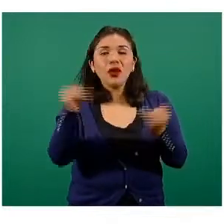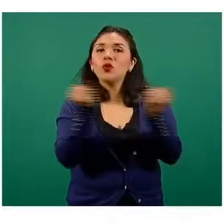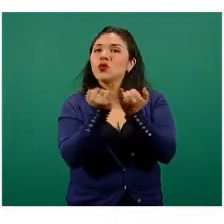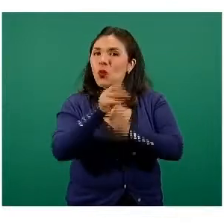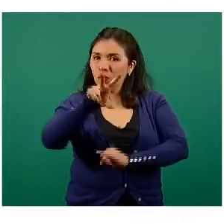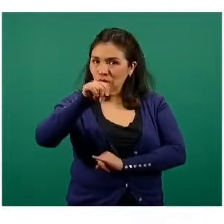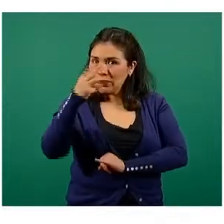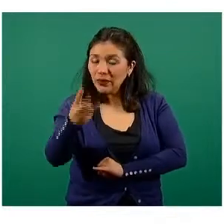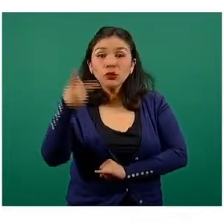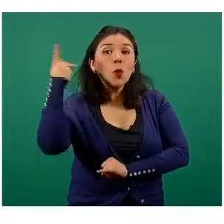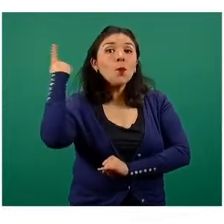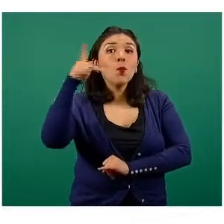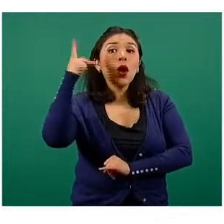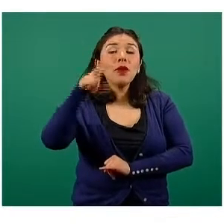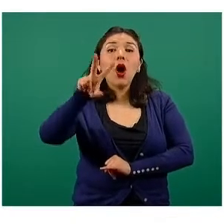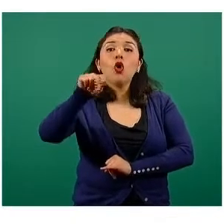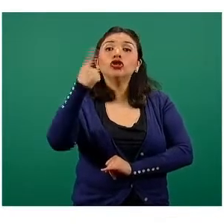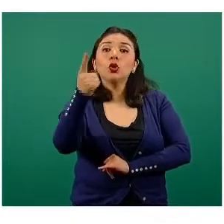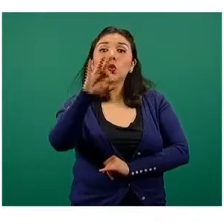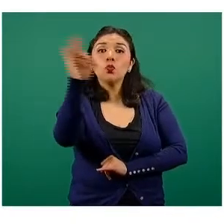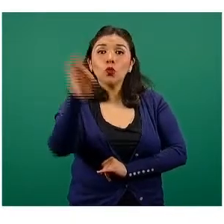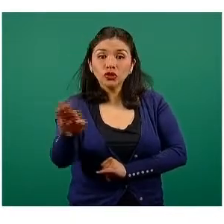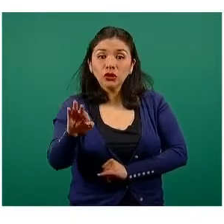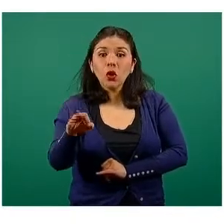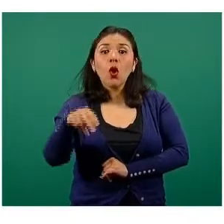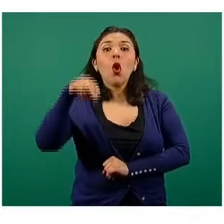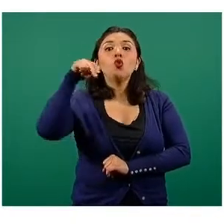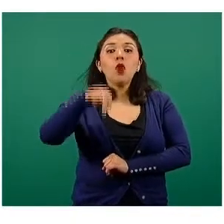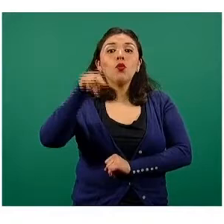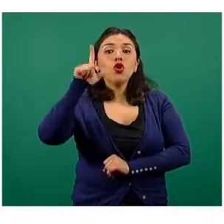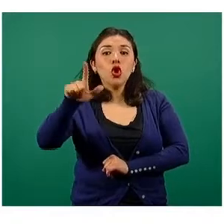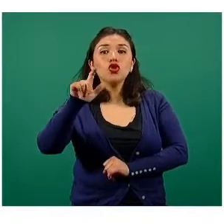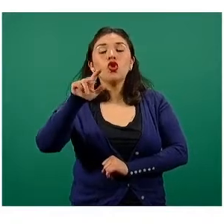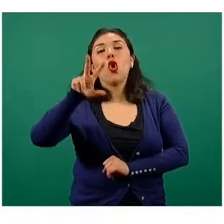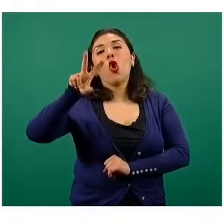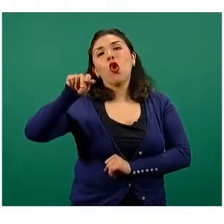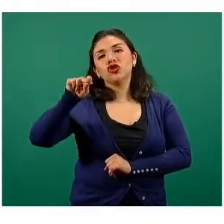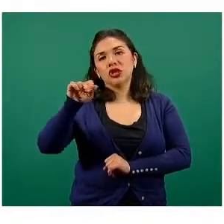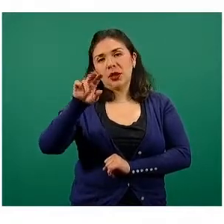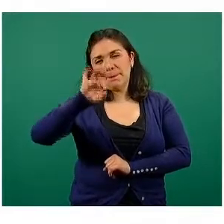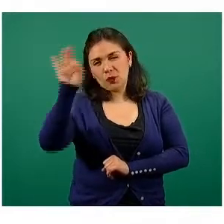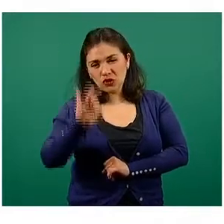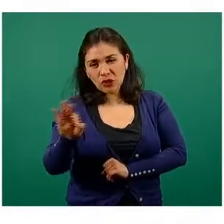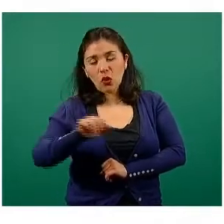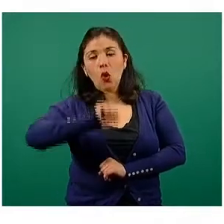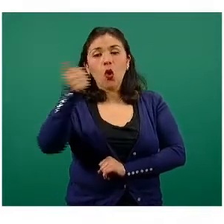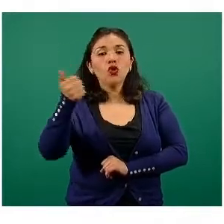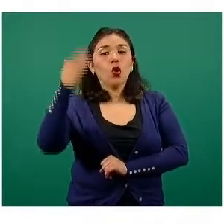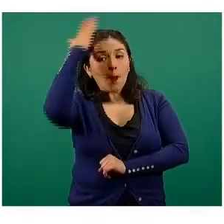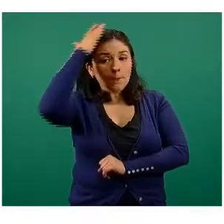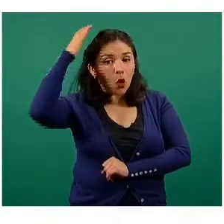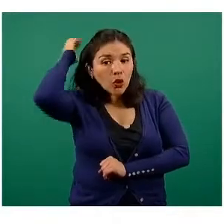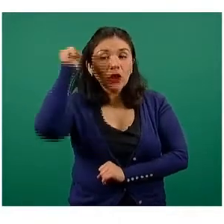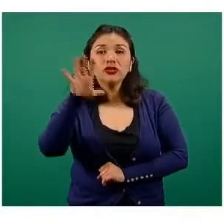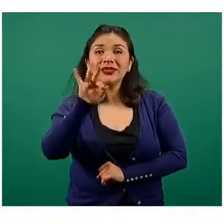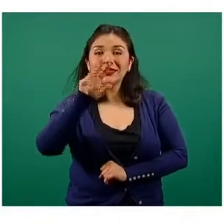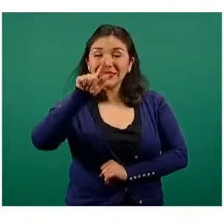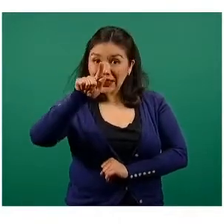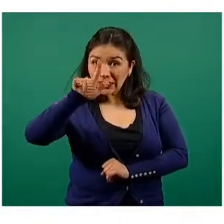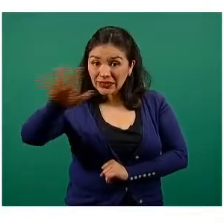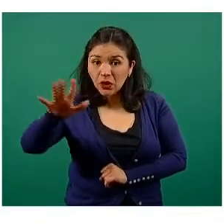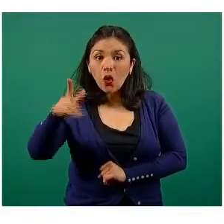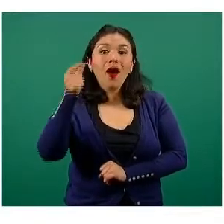83%, Puebla con un 81%, Nuevo León con un 80%, Morelos 75%,